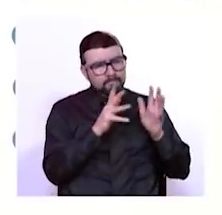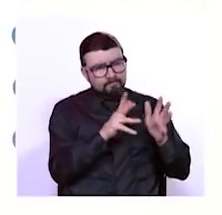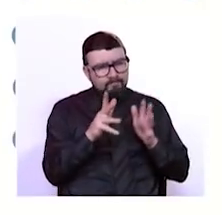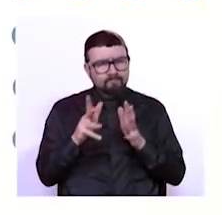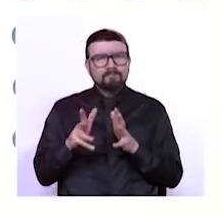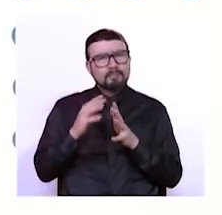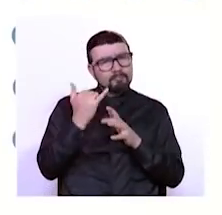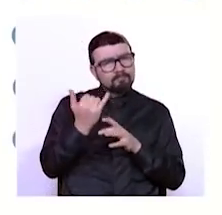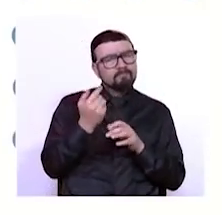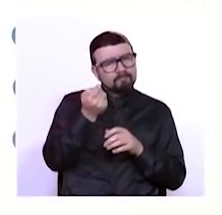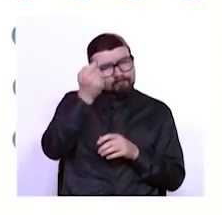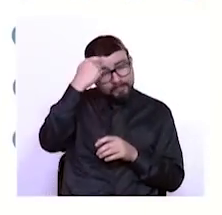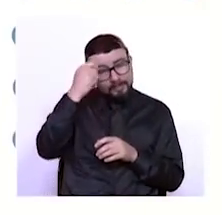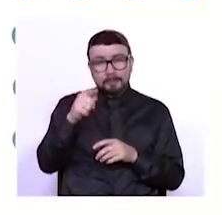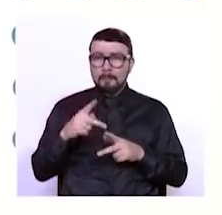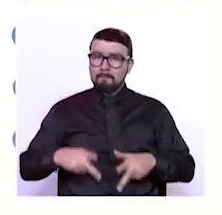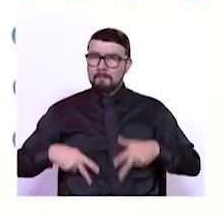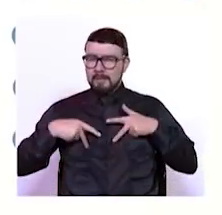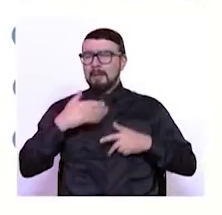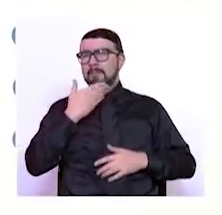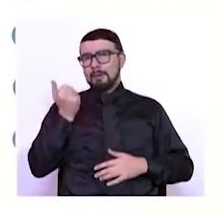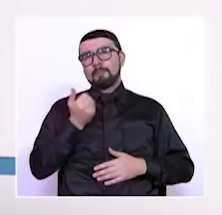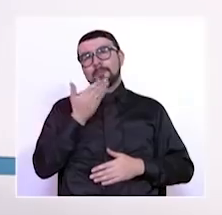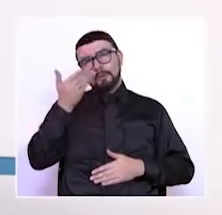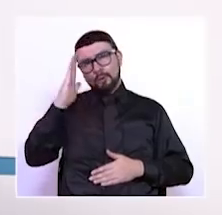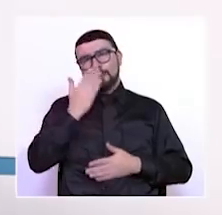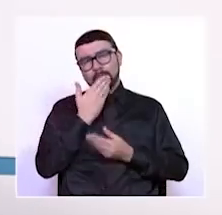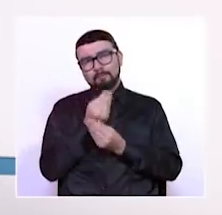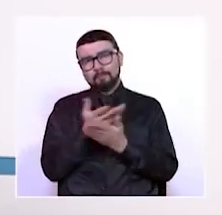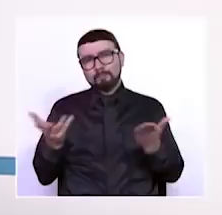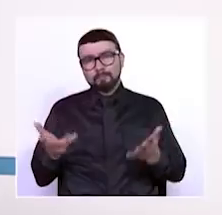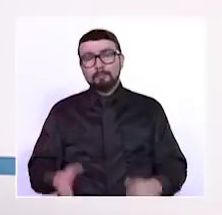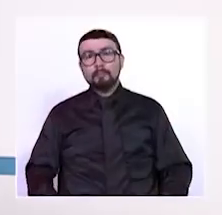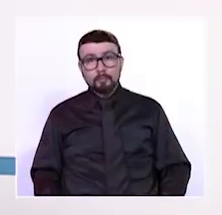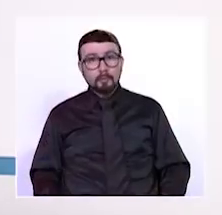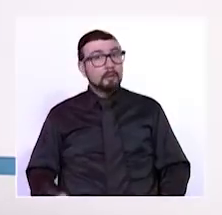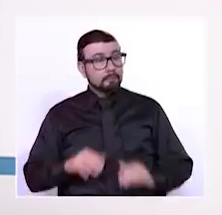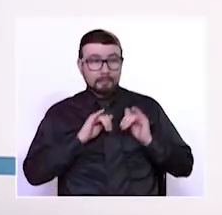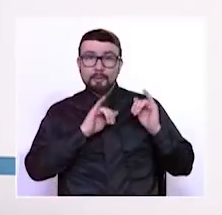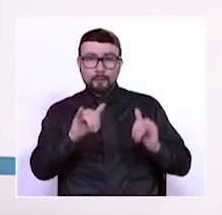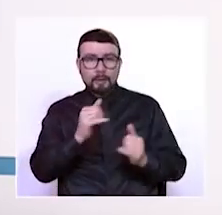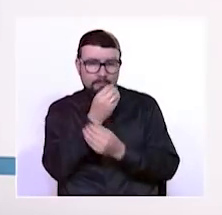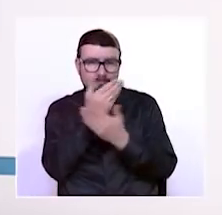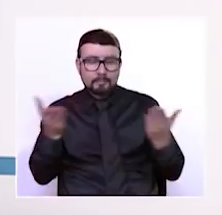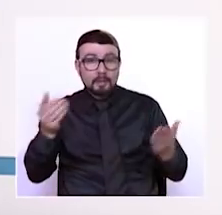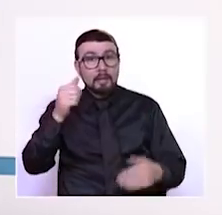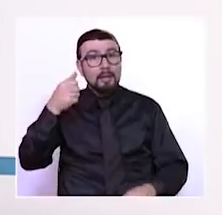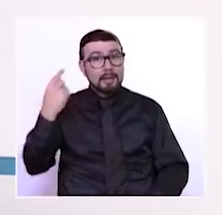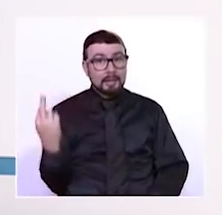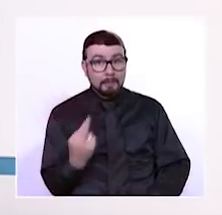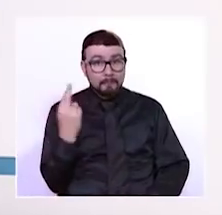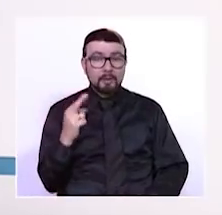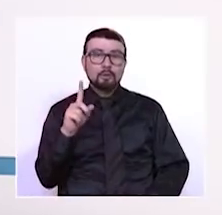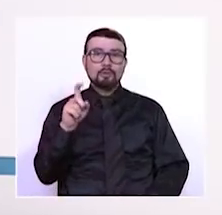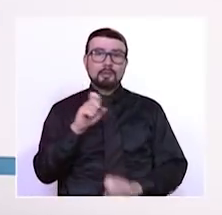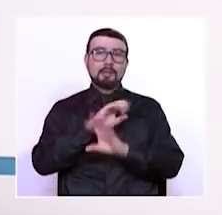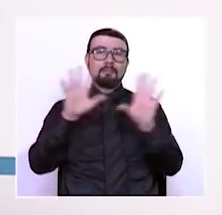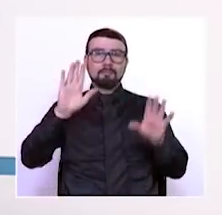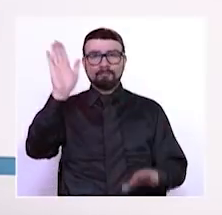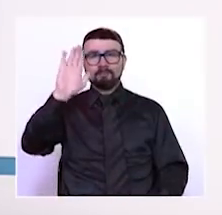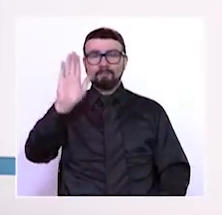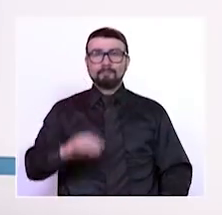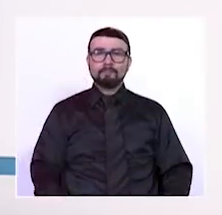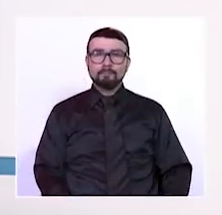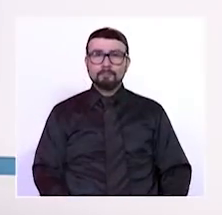instrucciones y tengan una mejor calidad de vida. Dios los bendiga. Igual para todos ustedes, bendiciones, no olviden remisión a las 6 de la mañana.